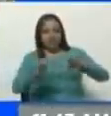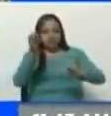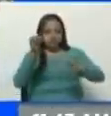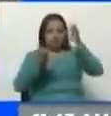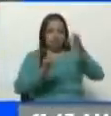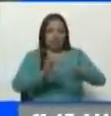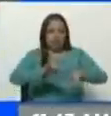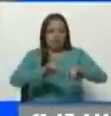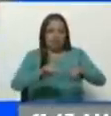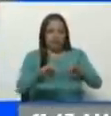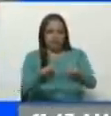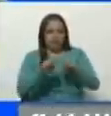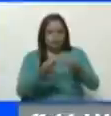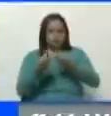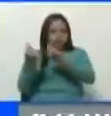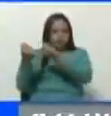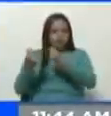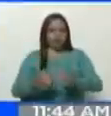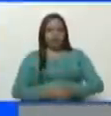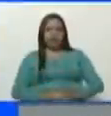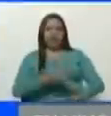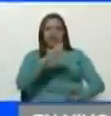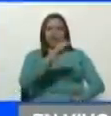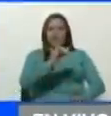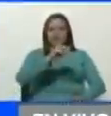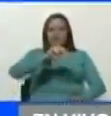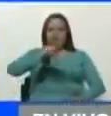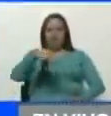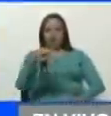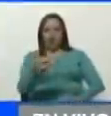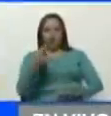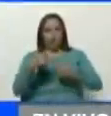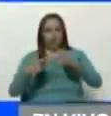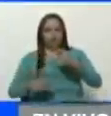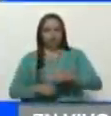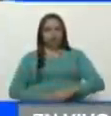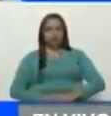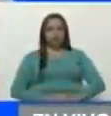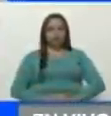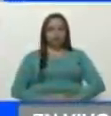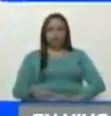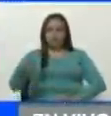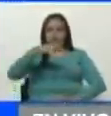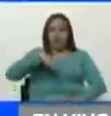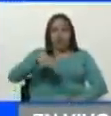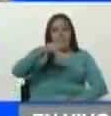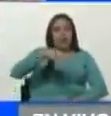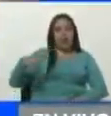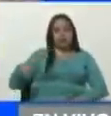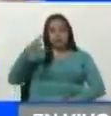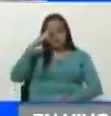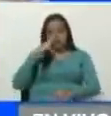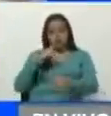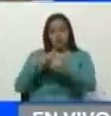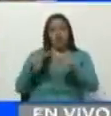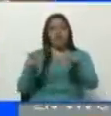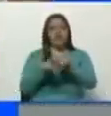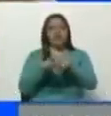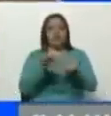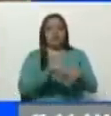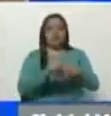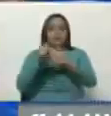maquinitas y otras cosas que no las nombro porque estamos en medio de una gente sumamente decente, como todos los delegados aquí del